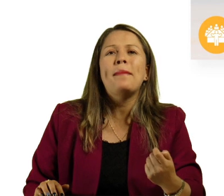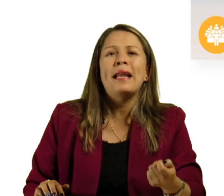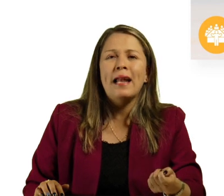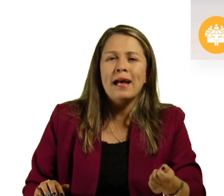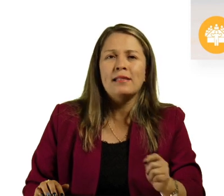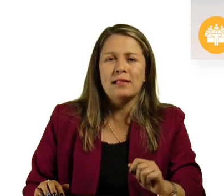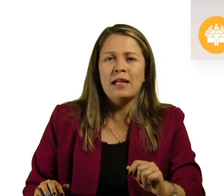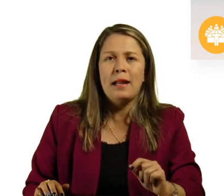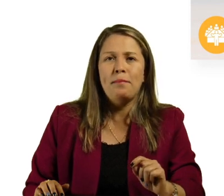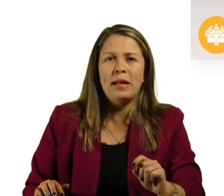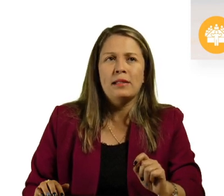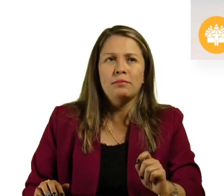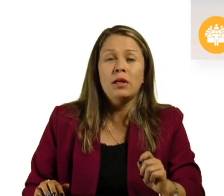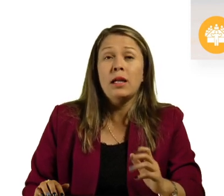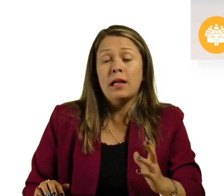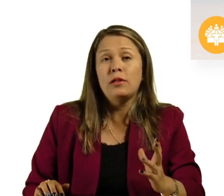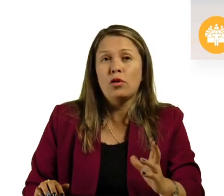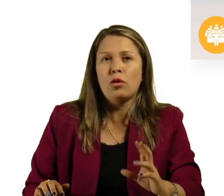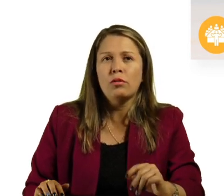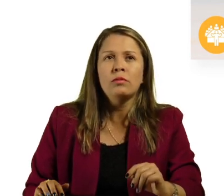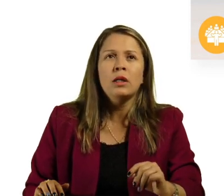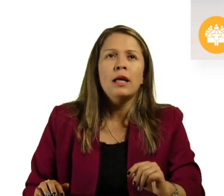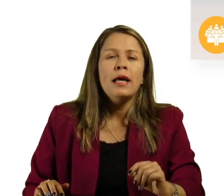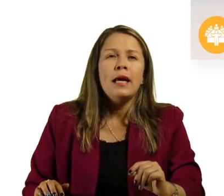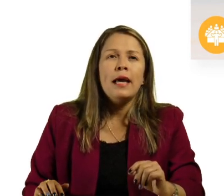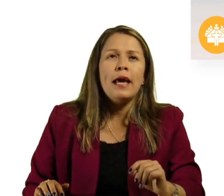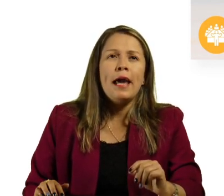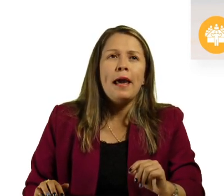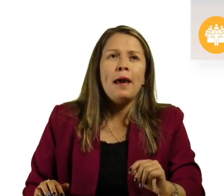unas amenazas en la empresa, en el entorno.